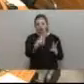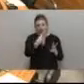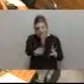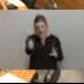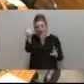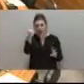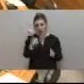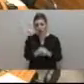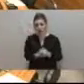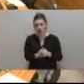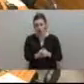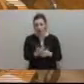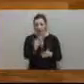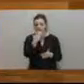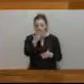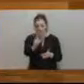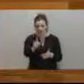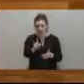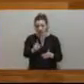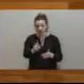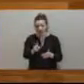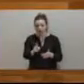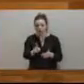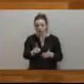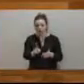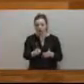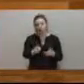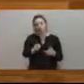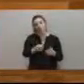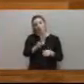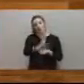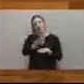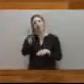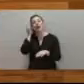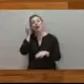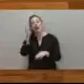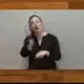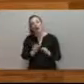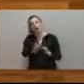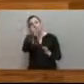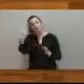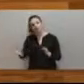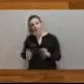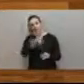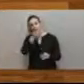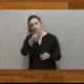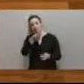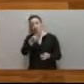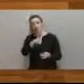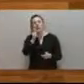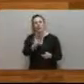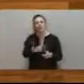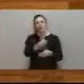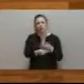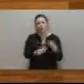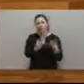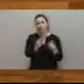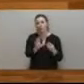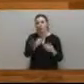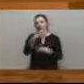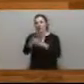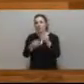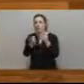por todas. Y si no, pase palabra para la consejera. Que aquí palabras utiliza muchas, pero hacer hace muy